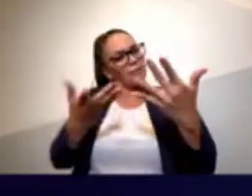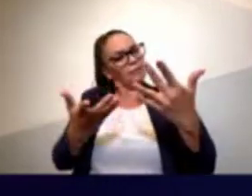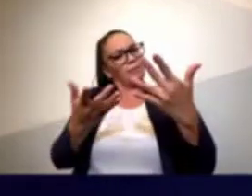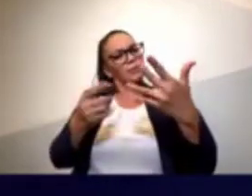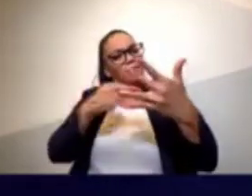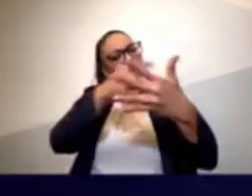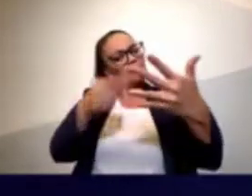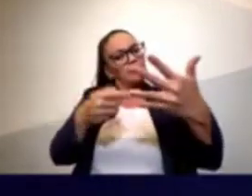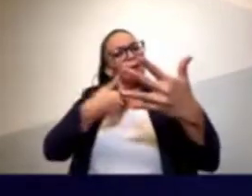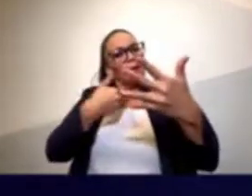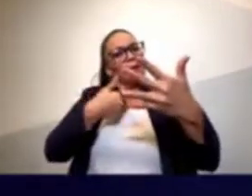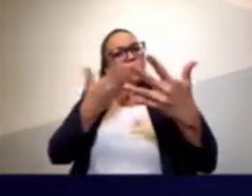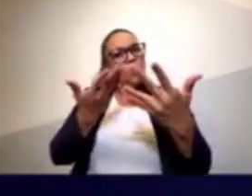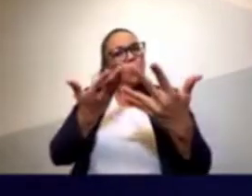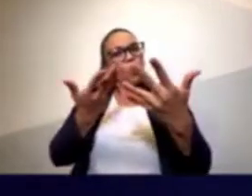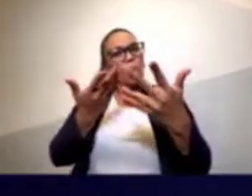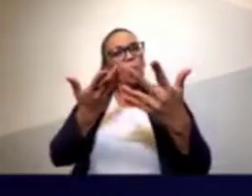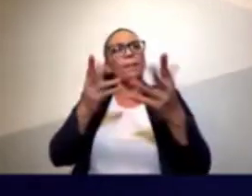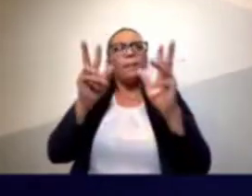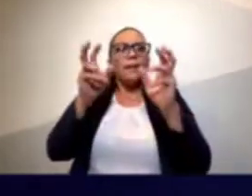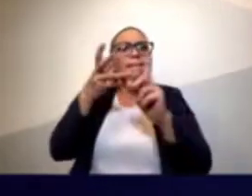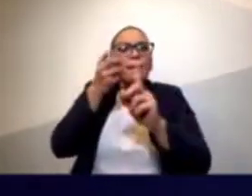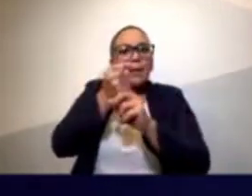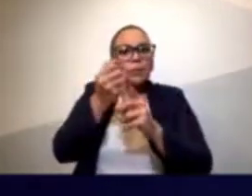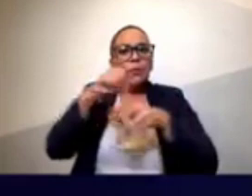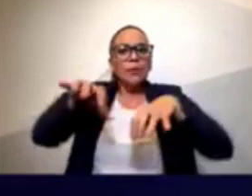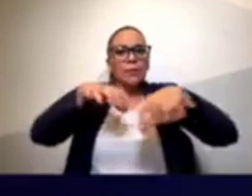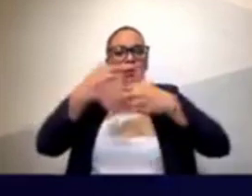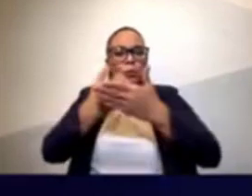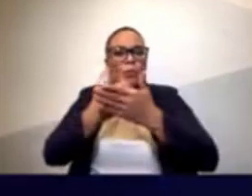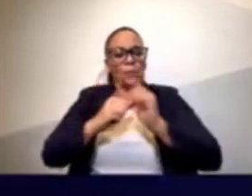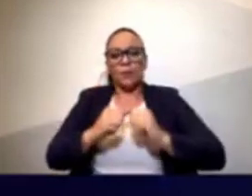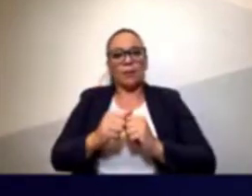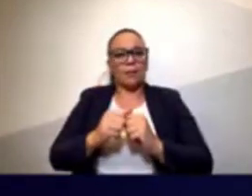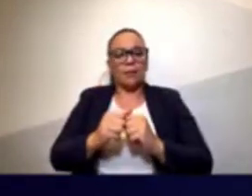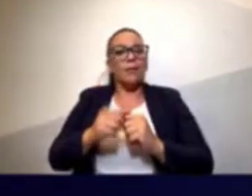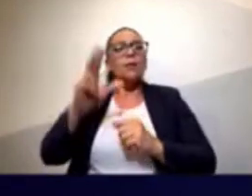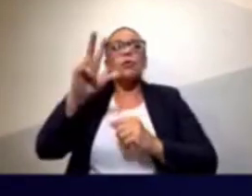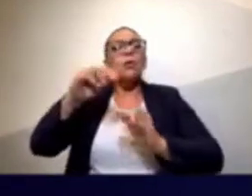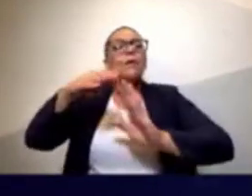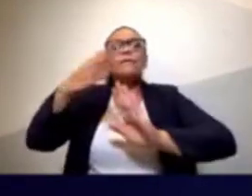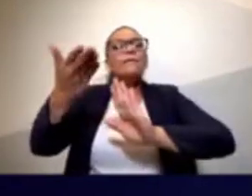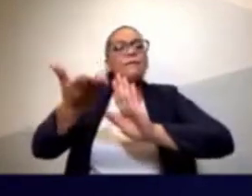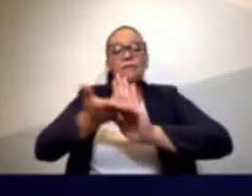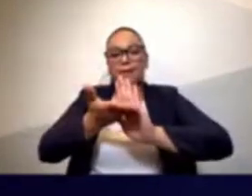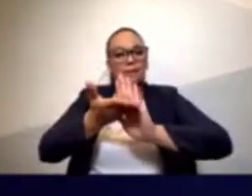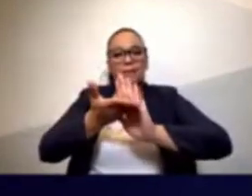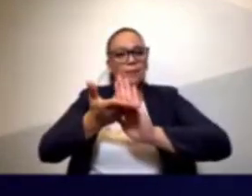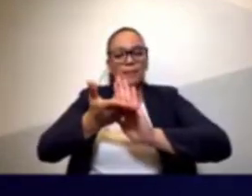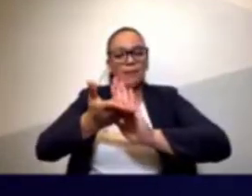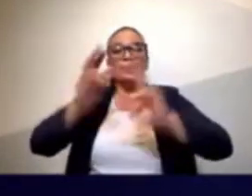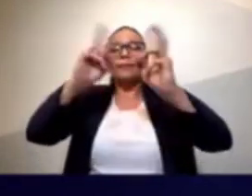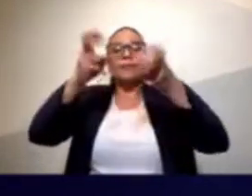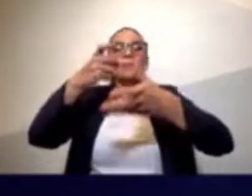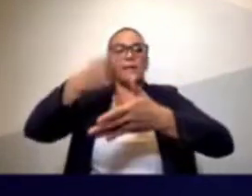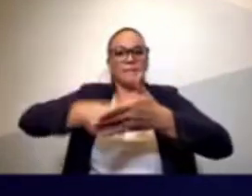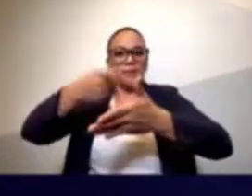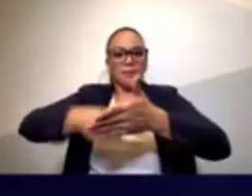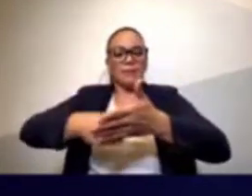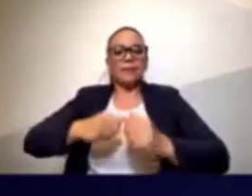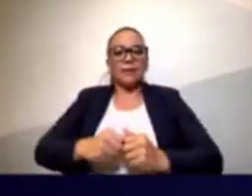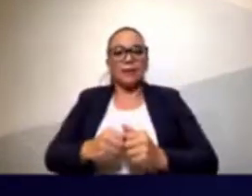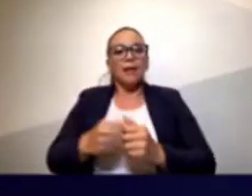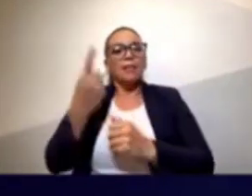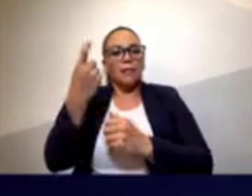impacto desde el punto de vista de la actividad y que no afectan el el rendimiento fiscal,